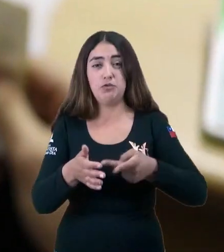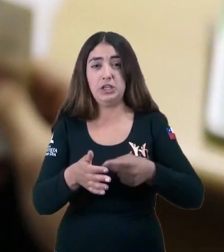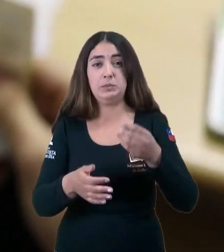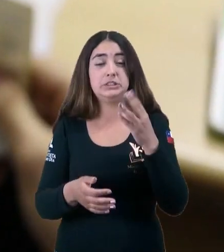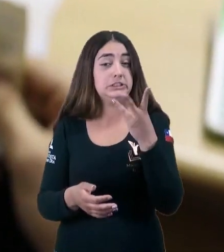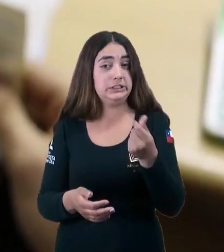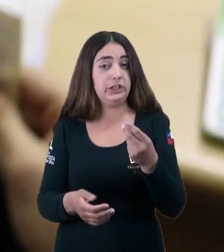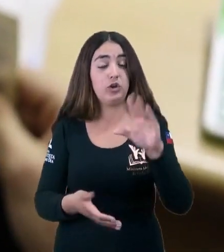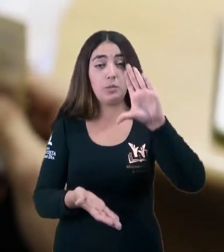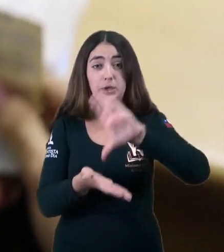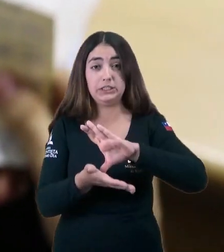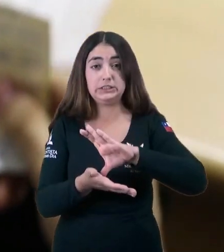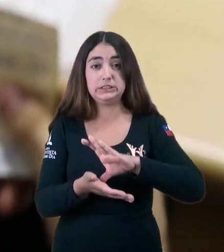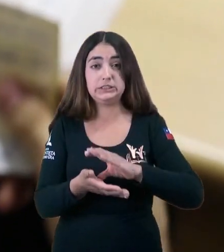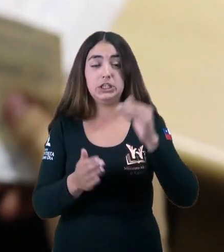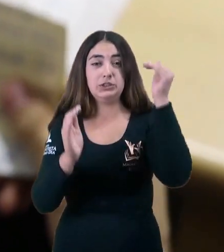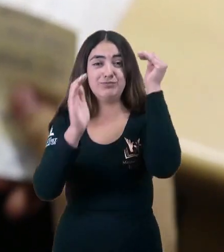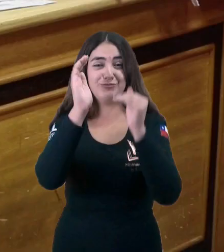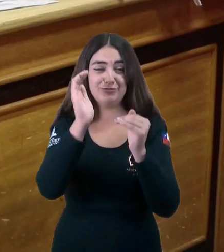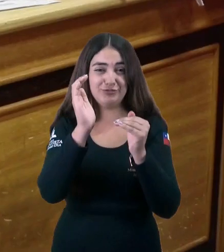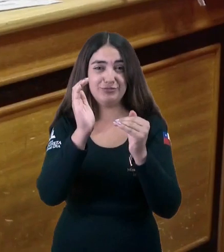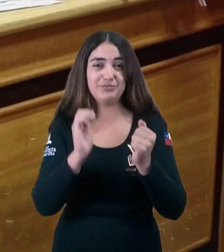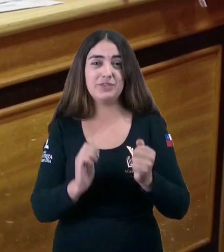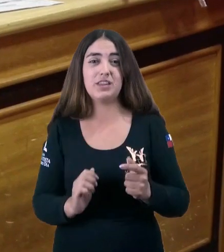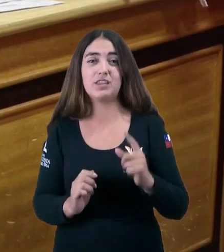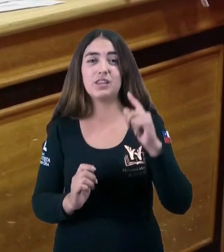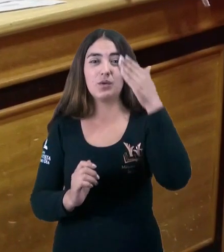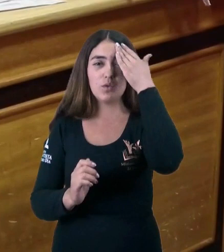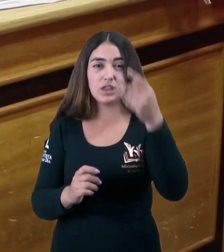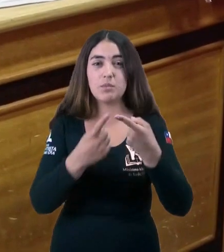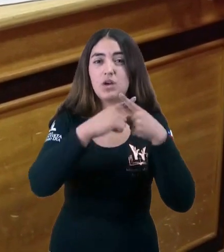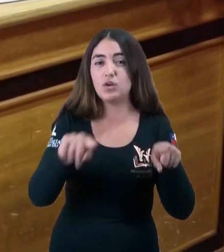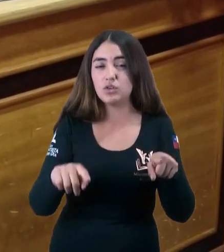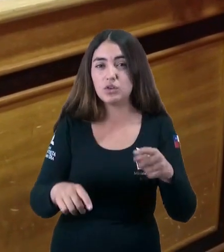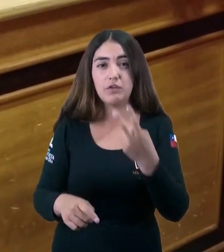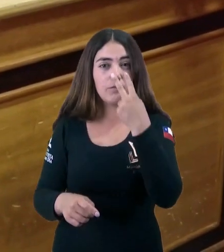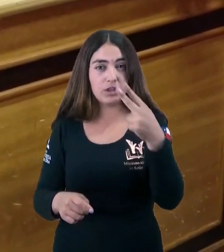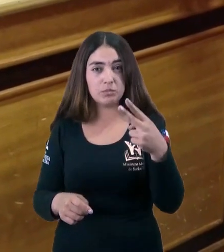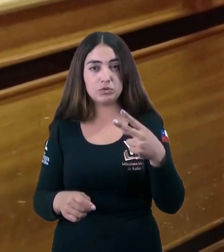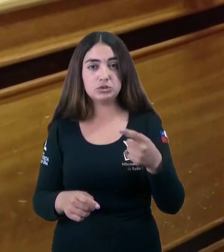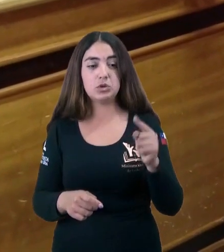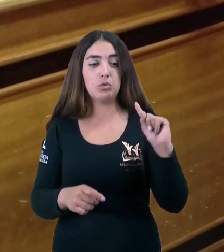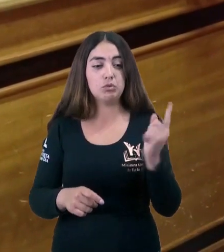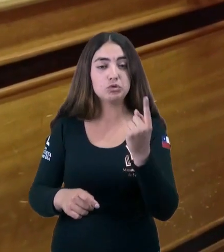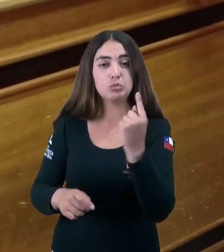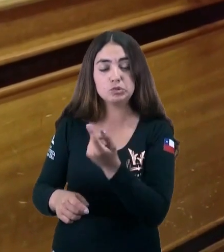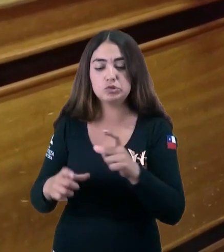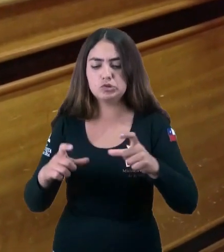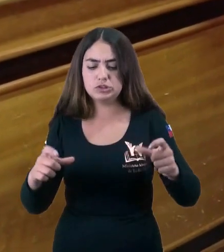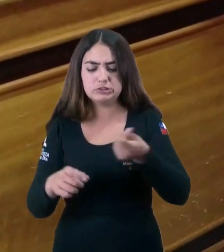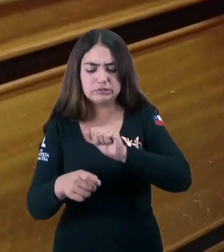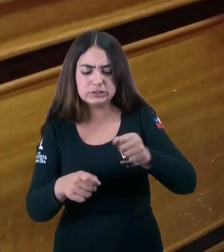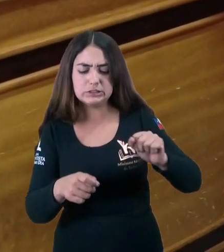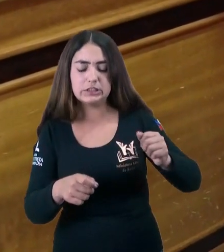afectó profundamente al mercado de las confecciones. Y de un día para otro, vimos como uno por uno los cheques de nuestros